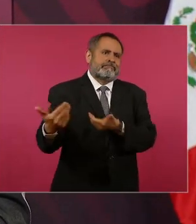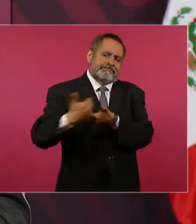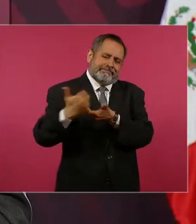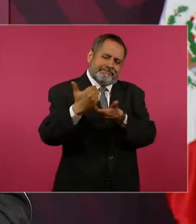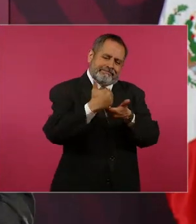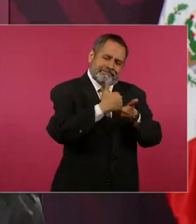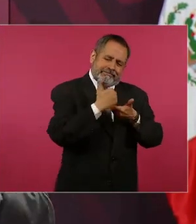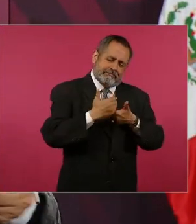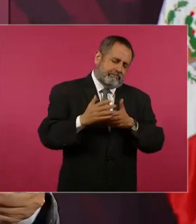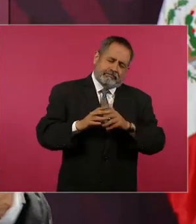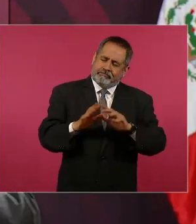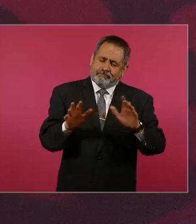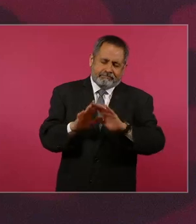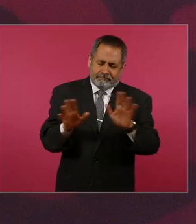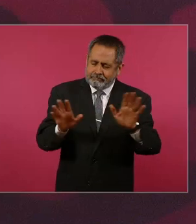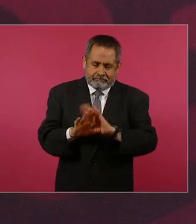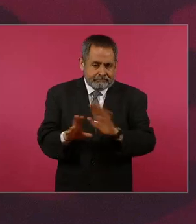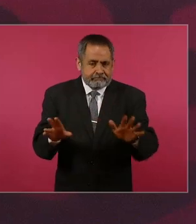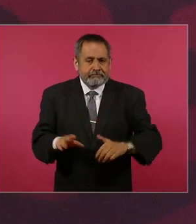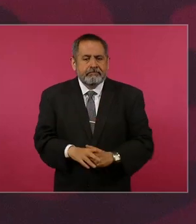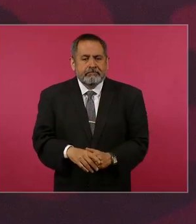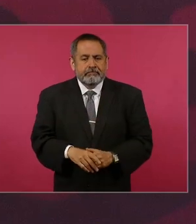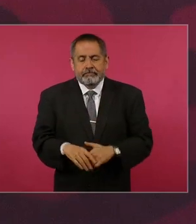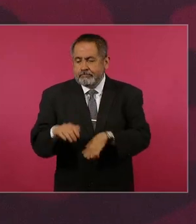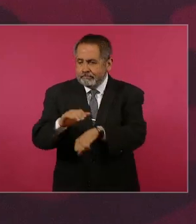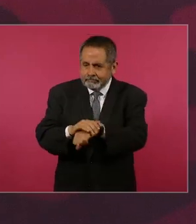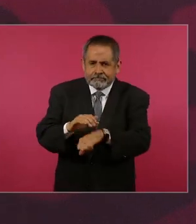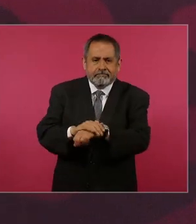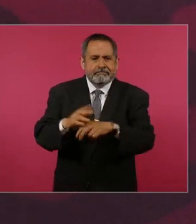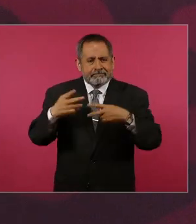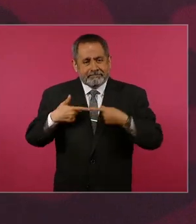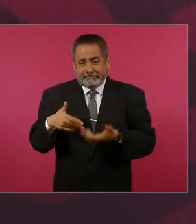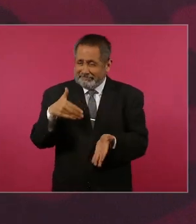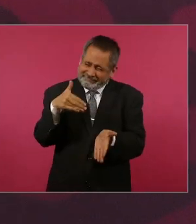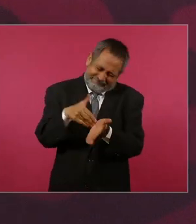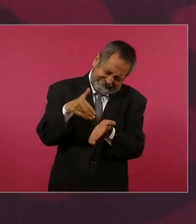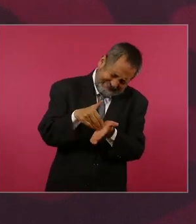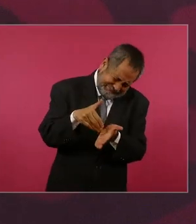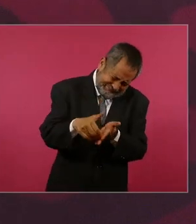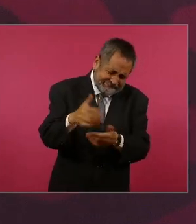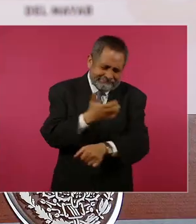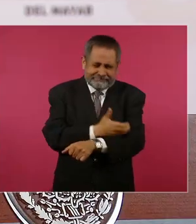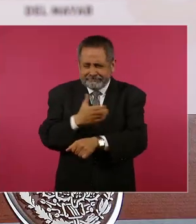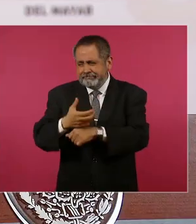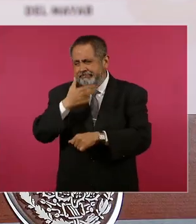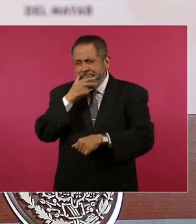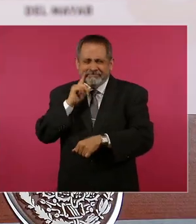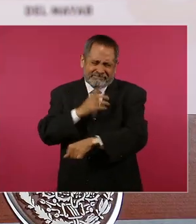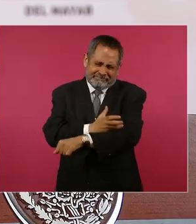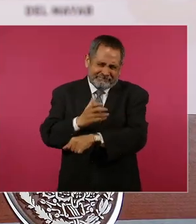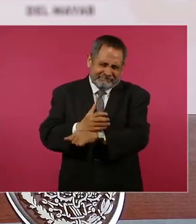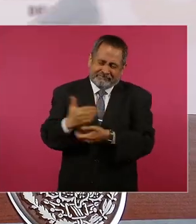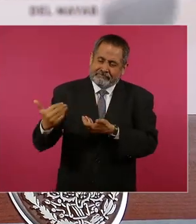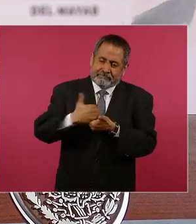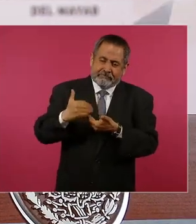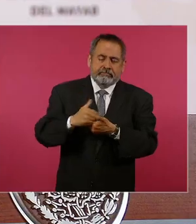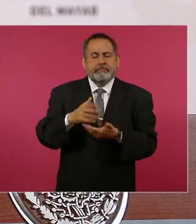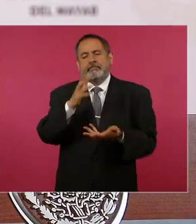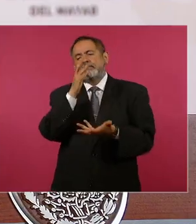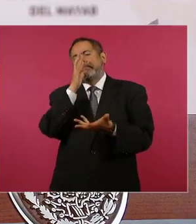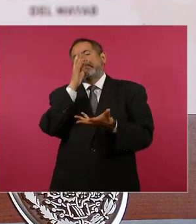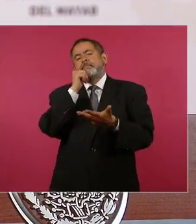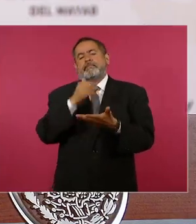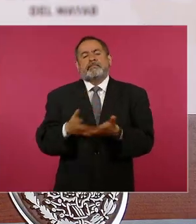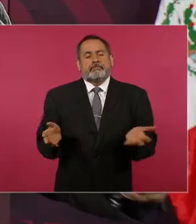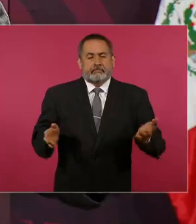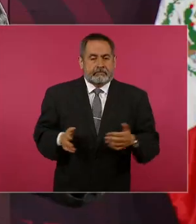a personas, amigos, que son millones, compañeras, compañeros, pues voy a